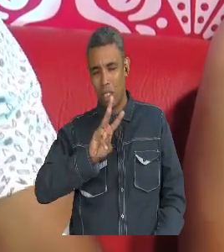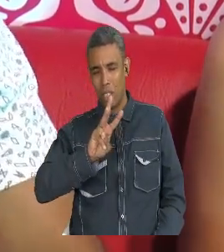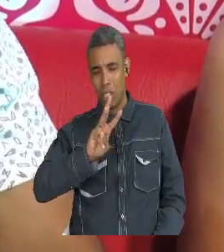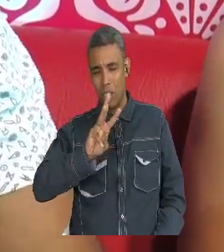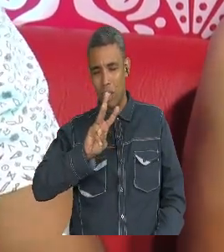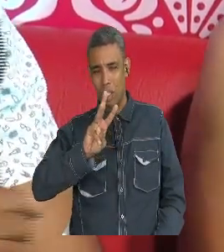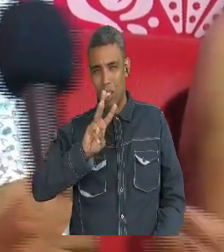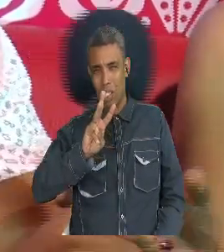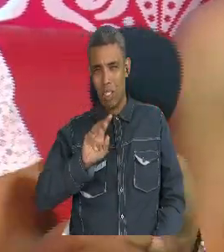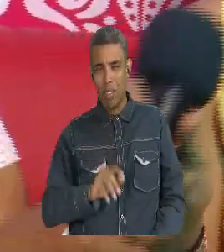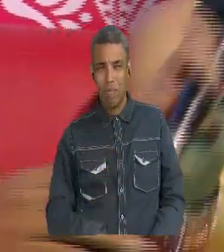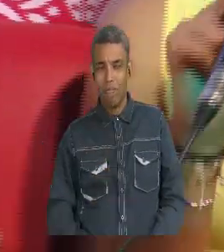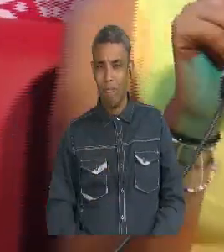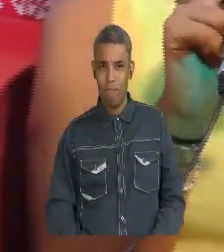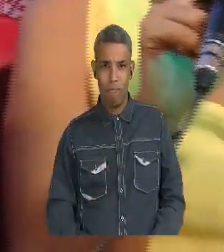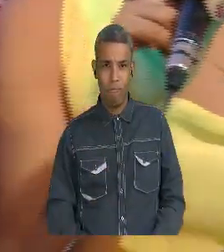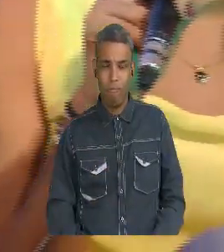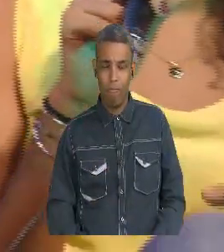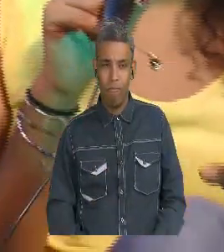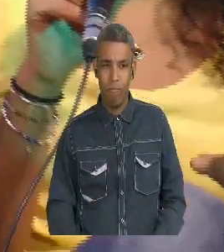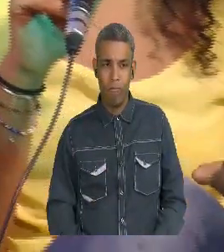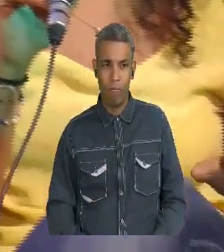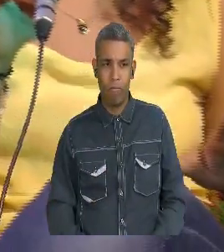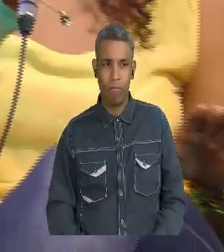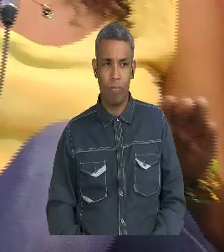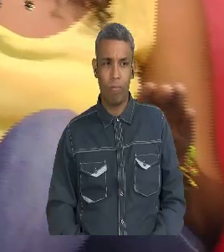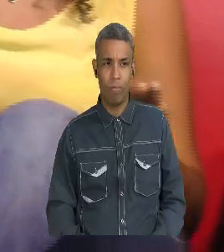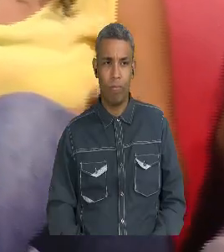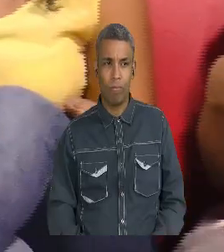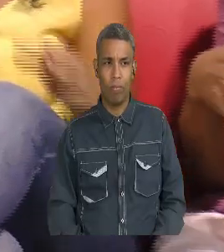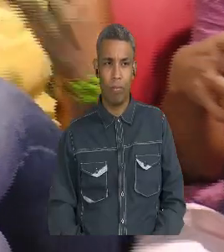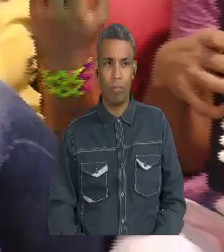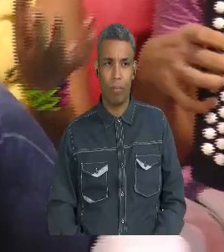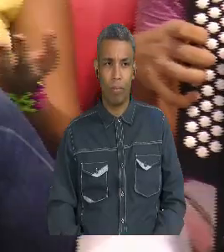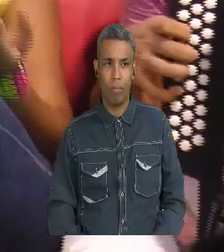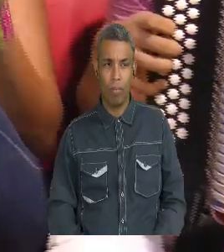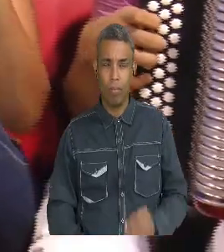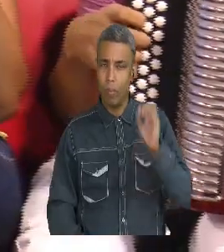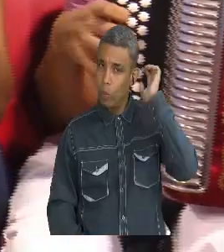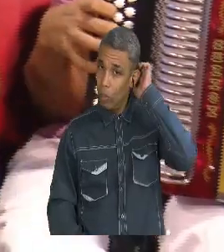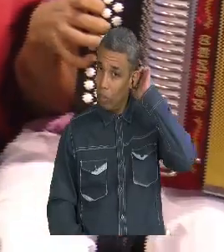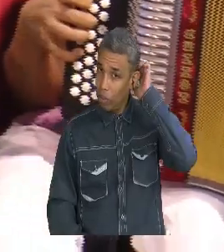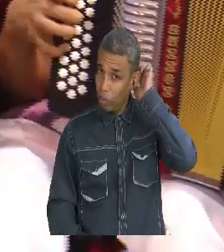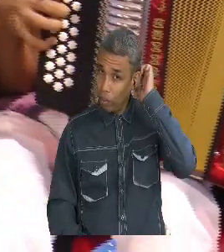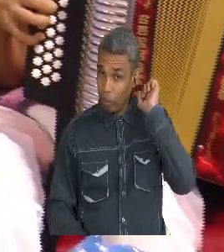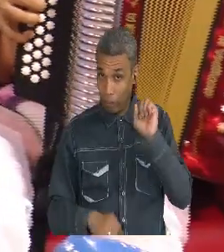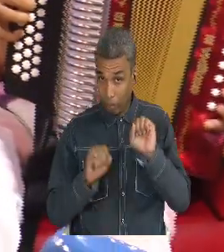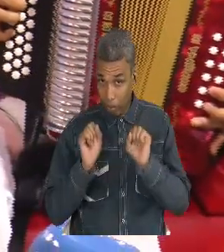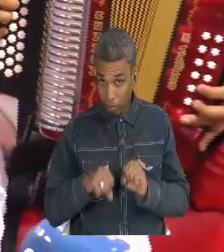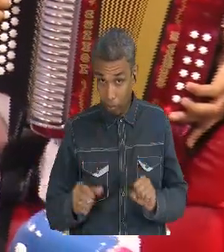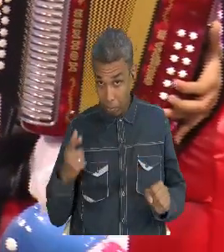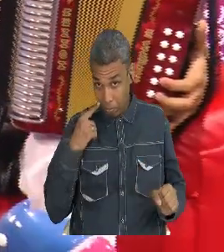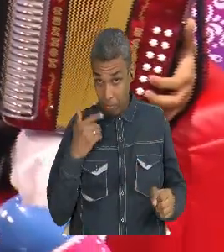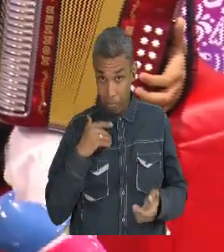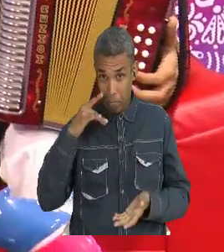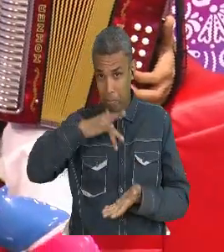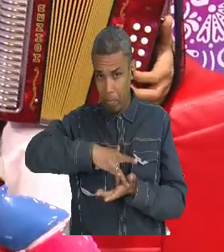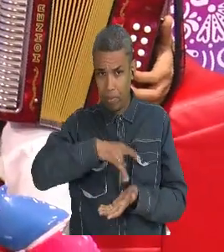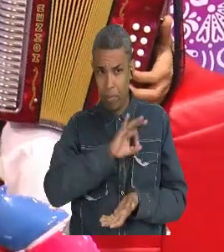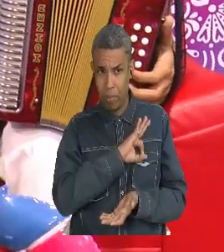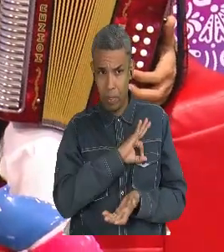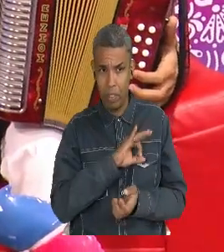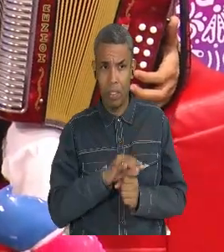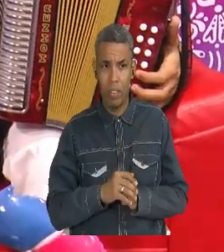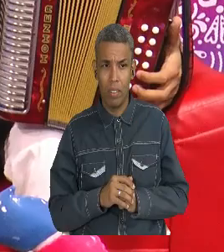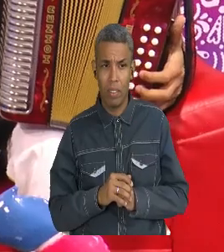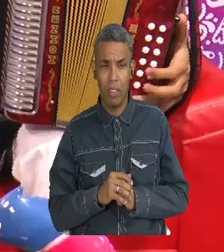304-382-8673. Bueno, ya saben todos a seguir a Hermes para que no solamente vengan pues a la presentación el sábado